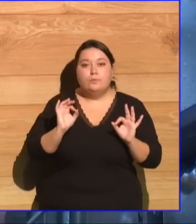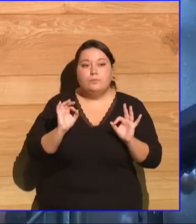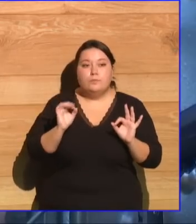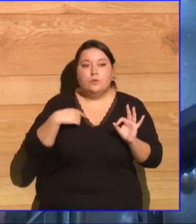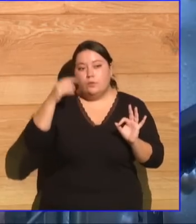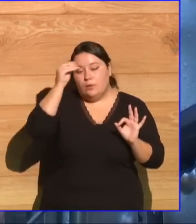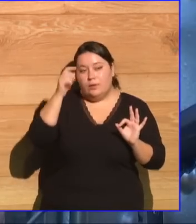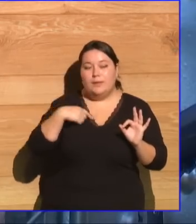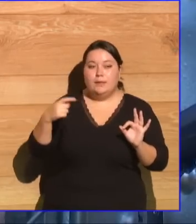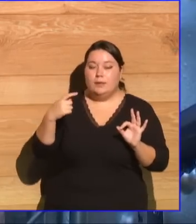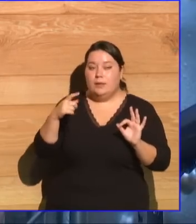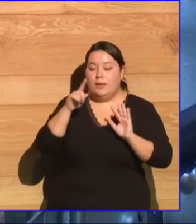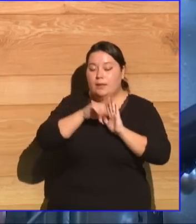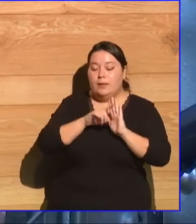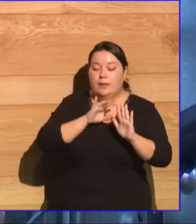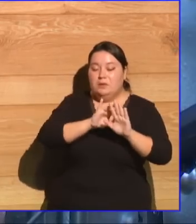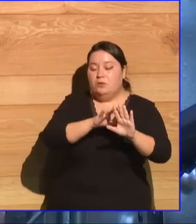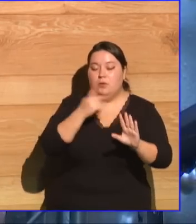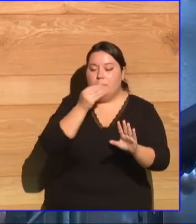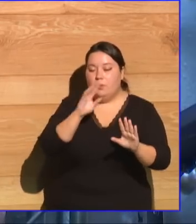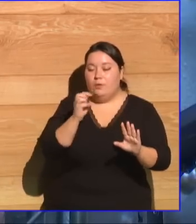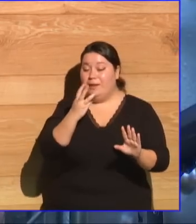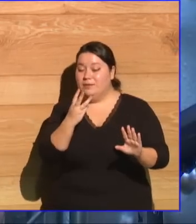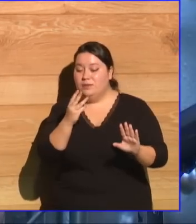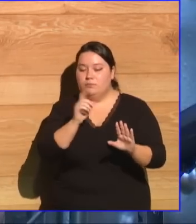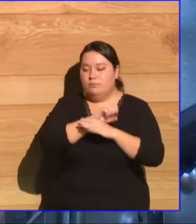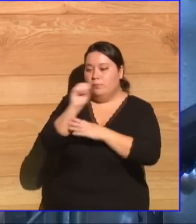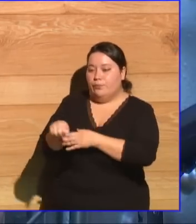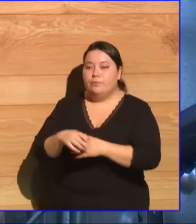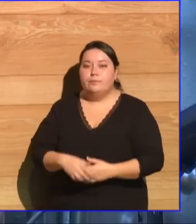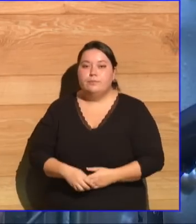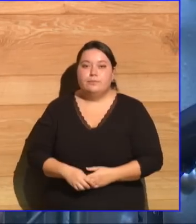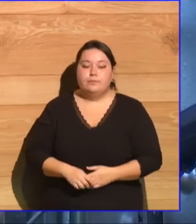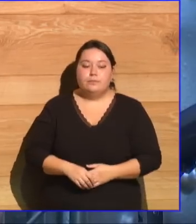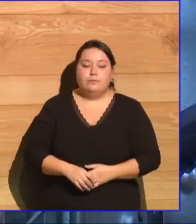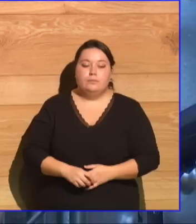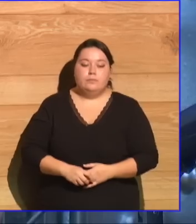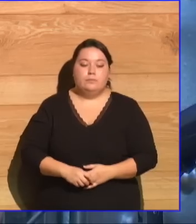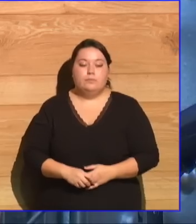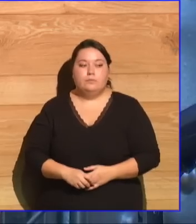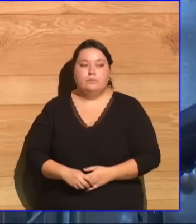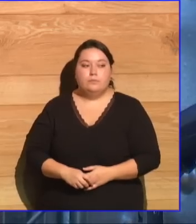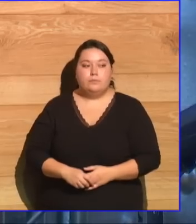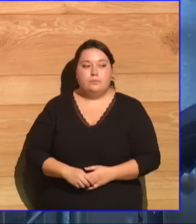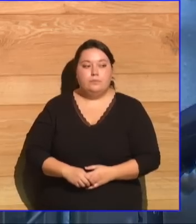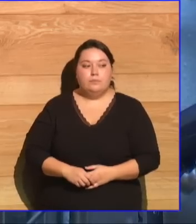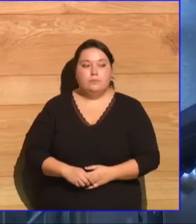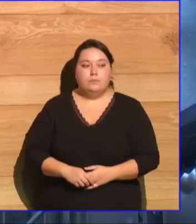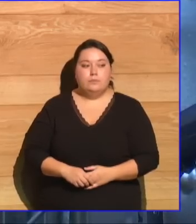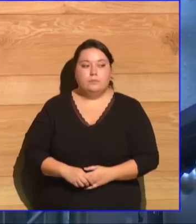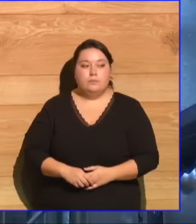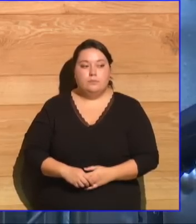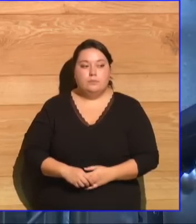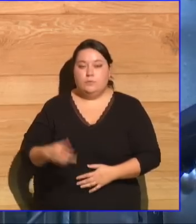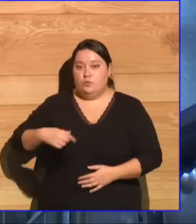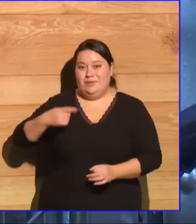creo que es la que tiene mejor guión de las tres, la que está mejor rodada de las tres, para mi gusto, que no es por otro lado de un